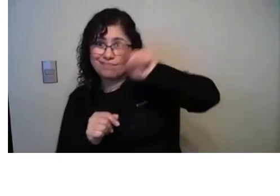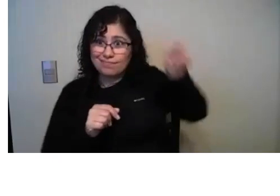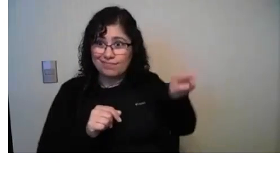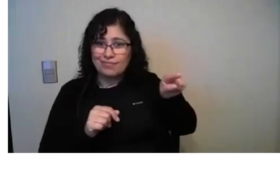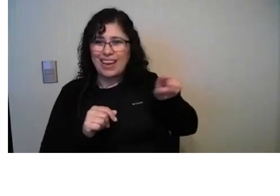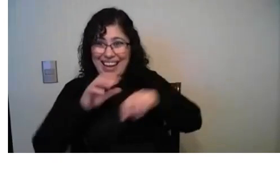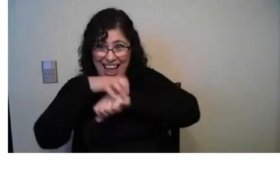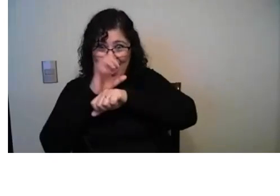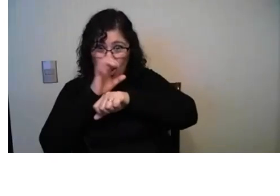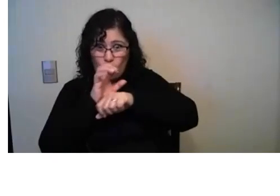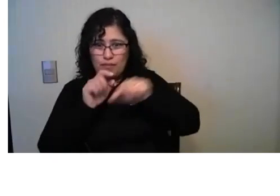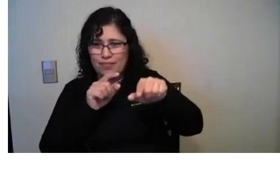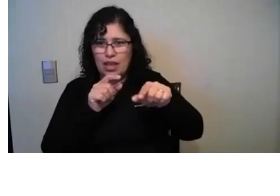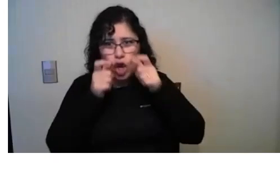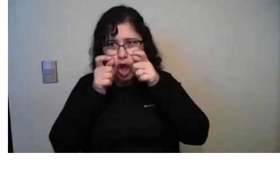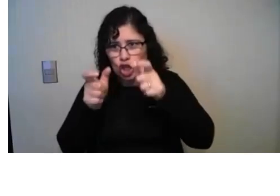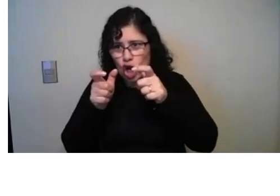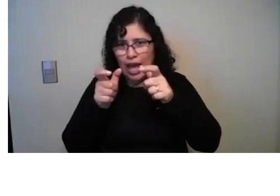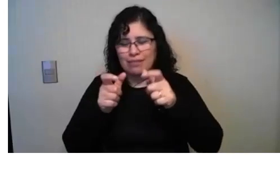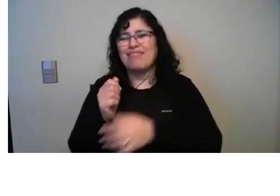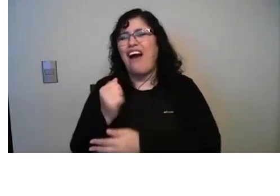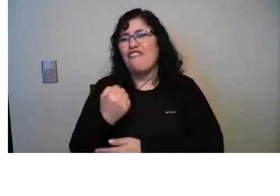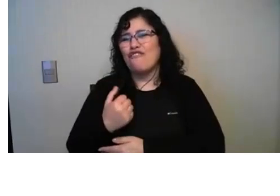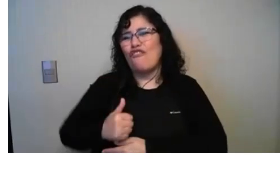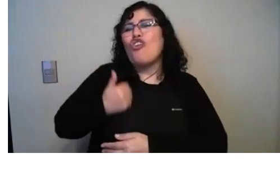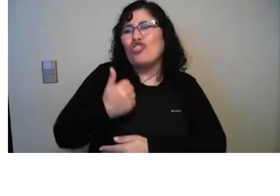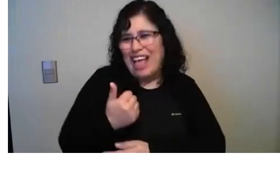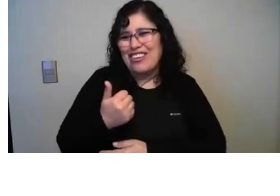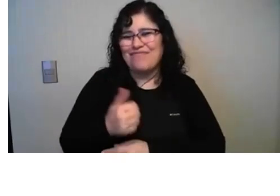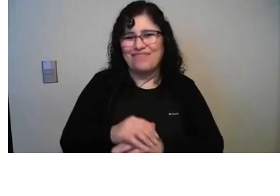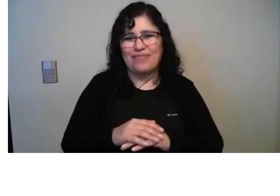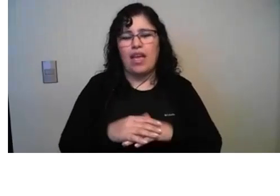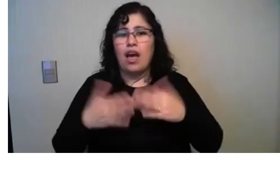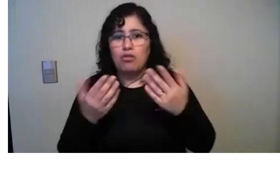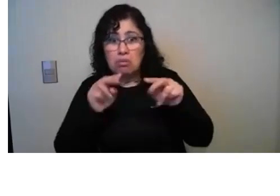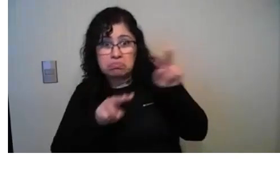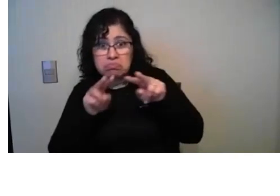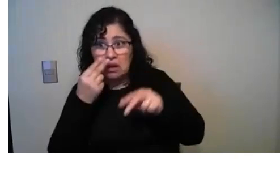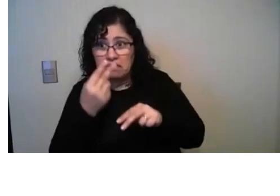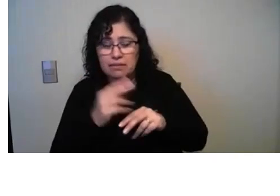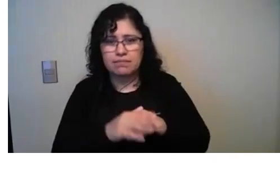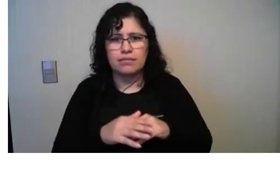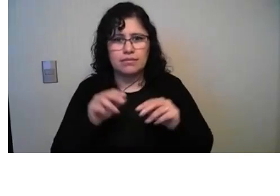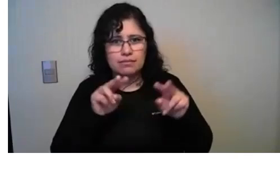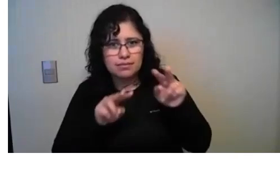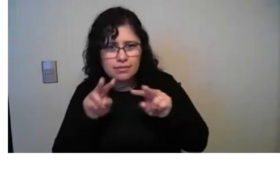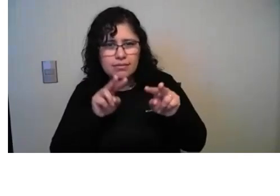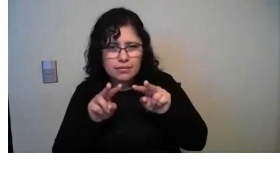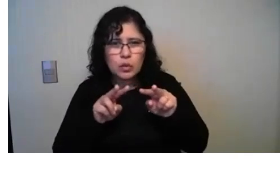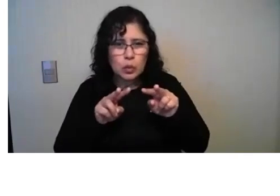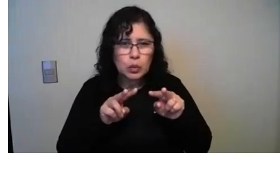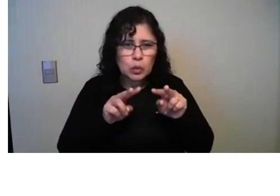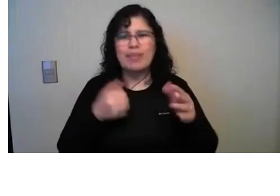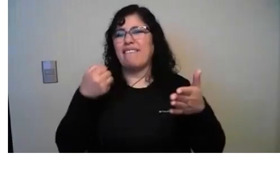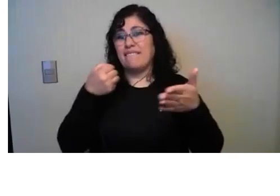estos que son voluntarios. Y ahí tienen la imagen para que puedan observar. Y finalmente,